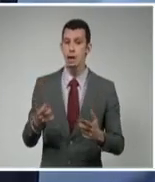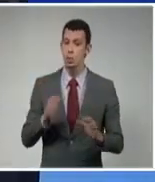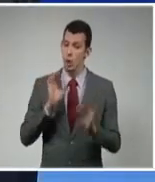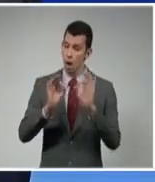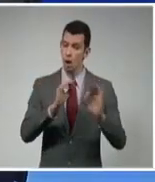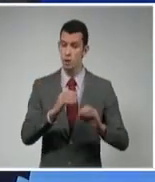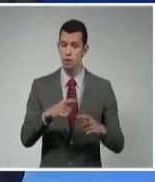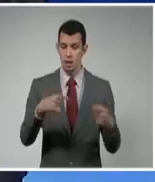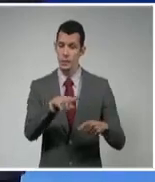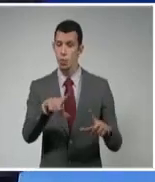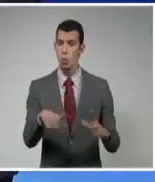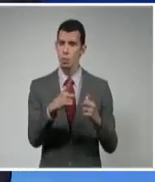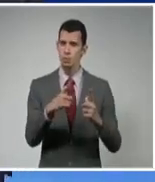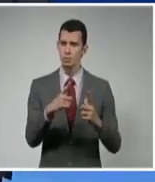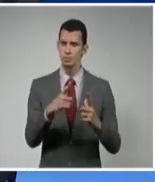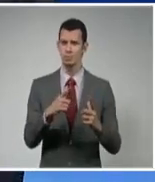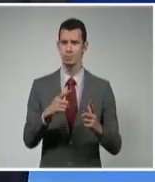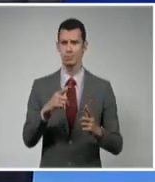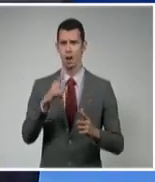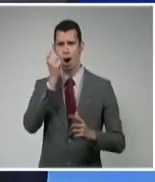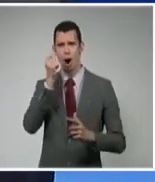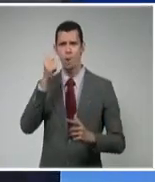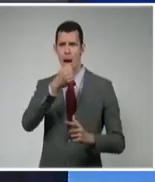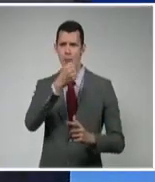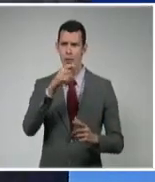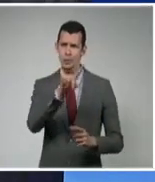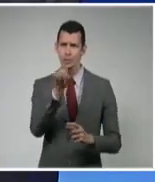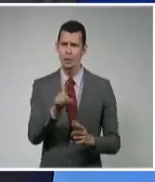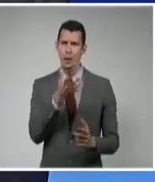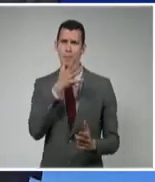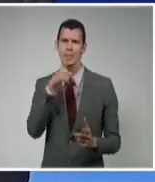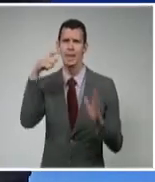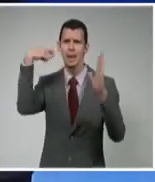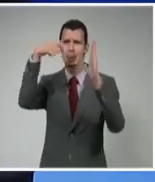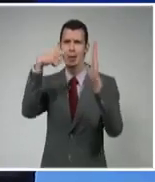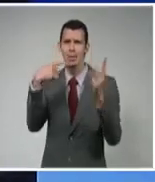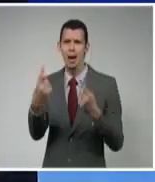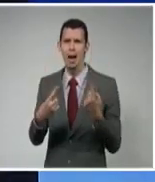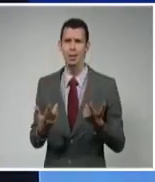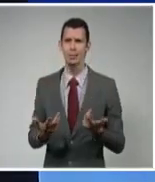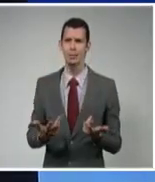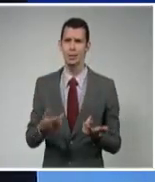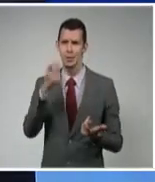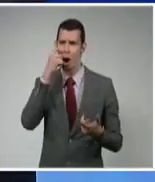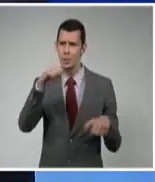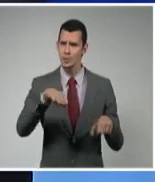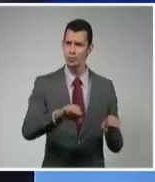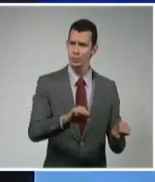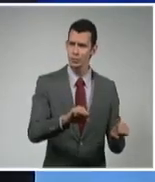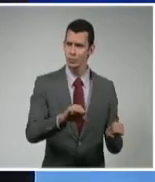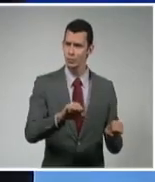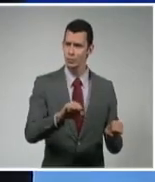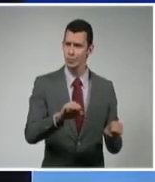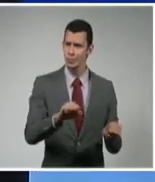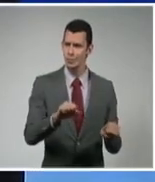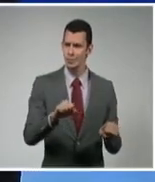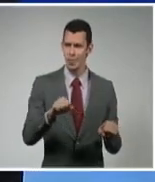Estaremos viendo una serie de ficción. Ese hombre misterioso que paga y que actúa a nombre de alguien, alguien que no está en